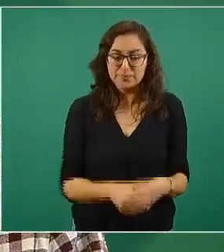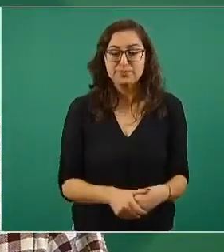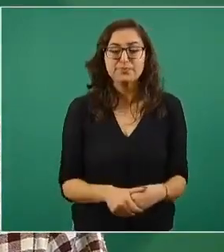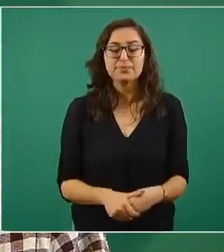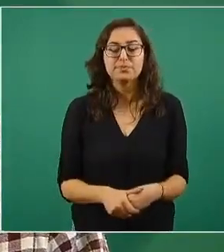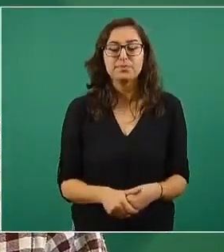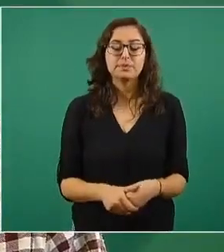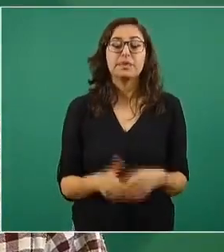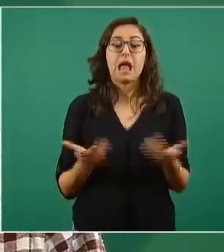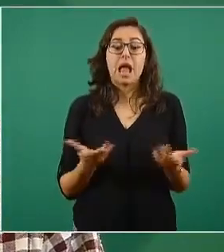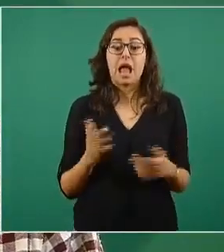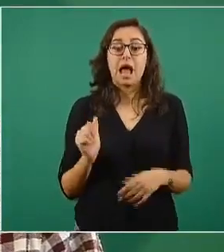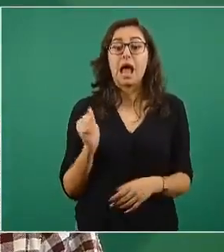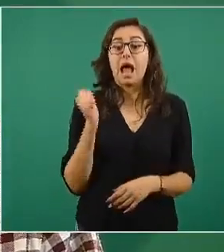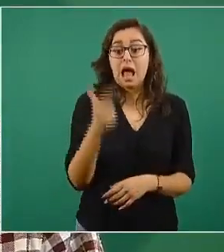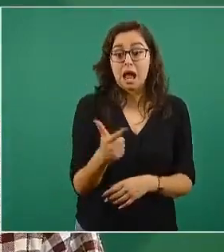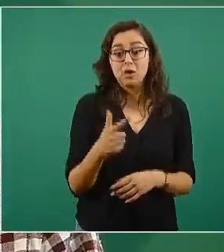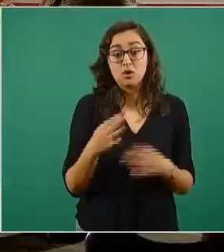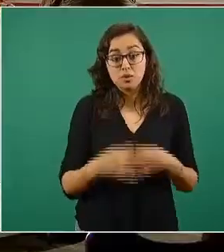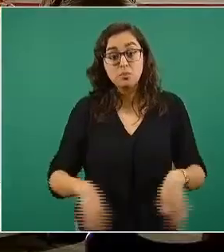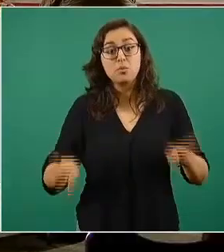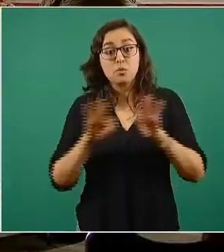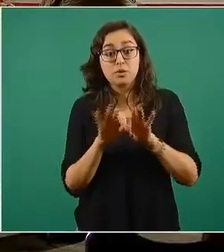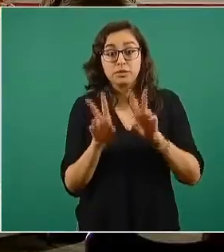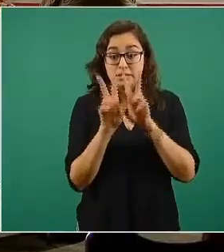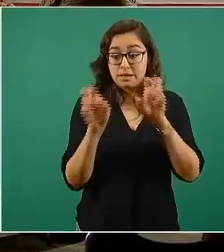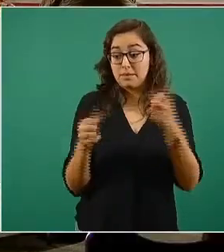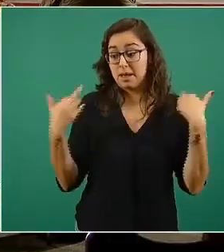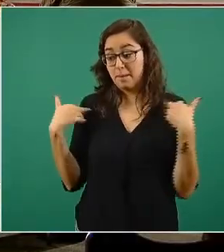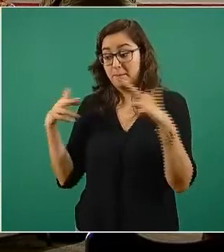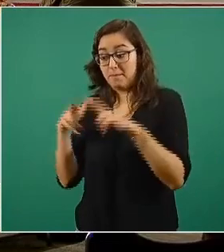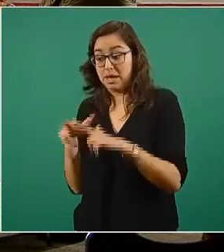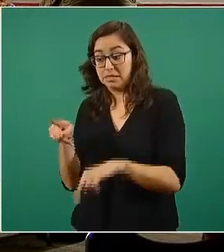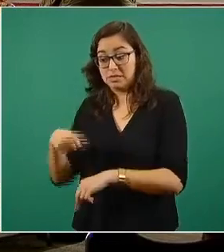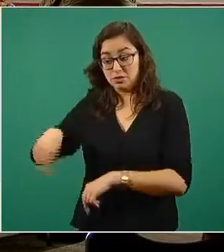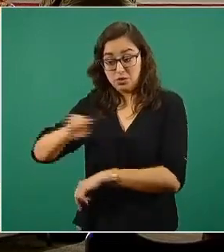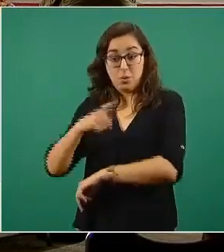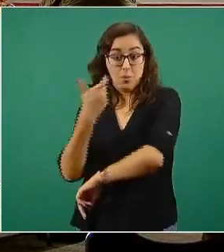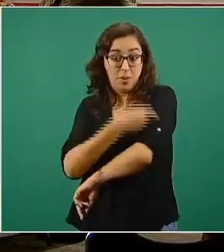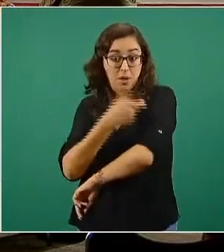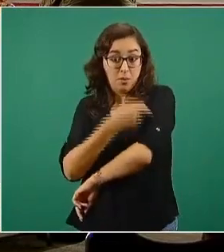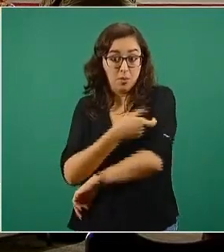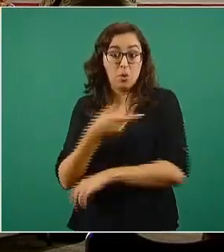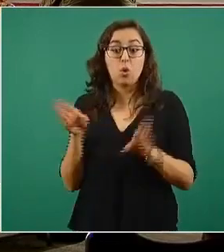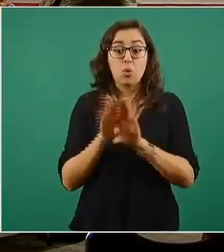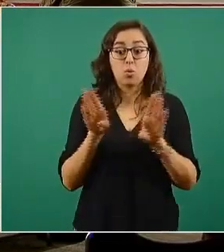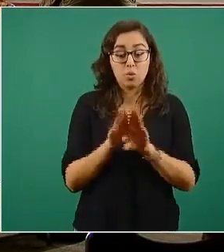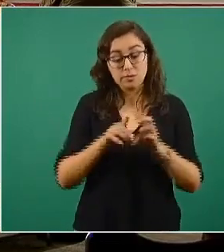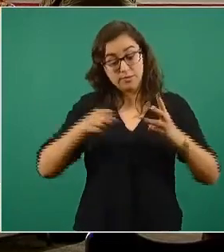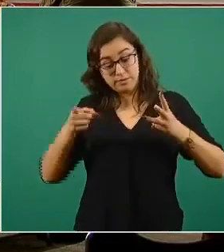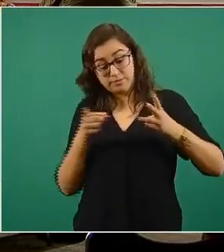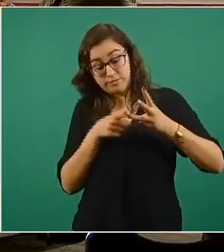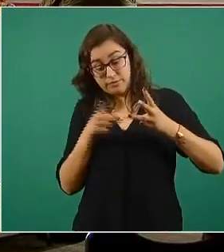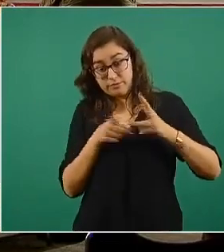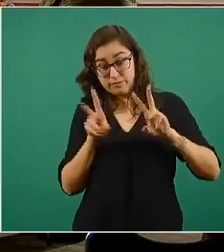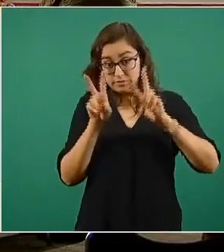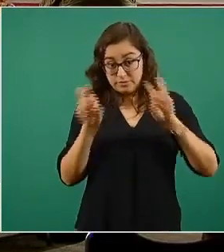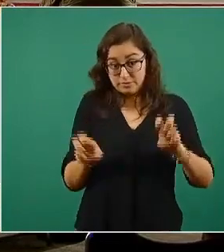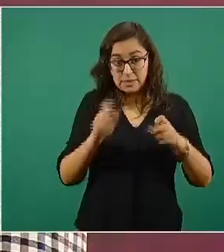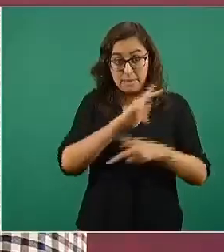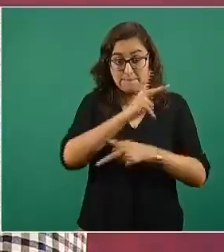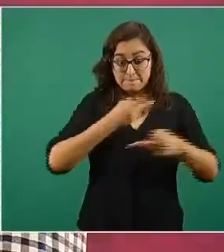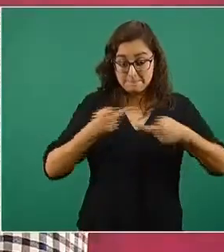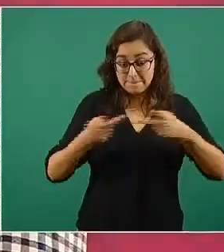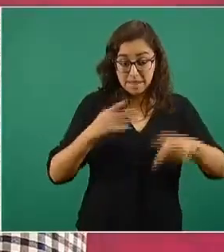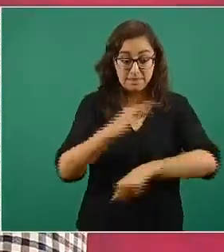importante considerar, y lo relaciono con su otra pregunta sobre el magisterio, es el tercer eje de priorización del plan de vacunación,